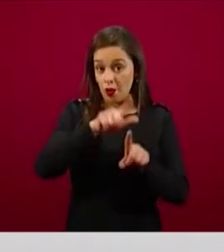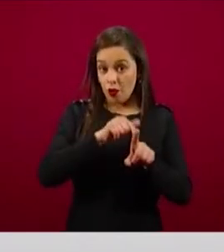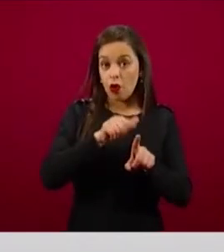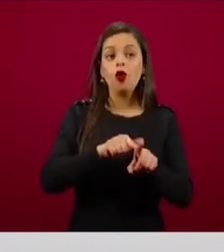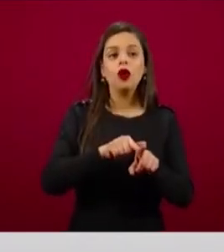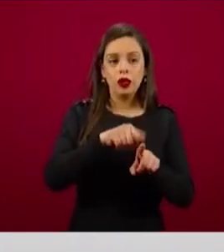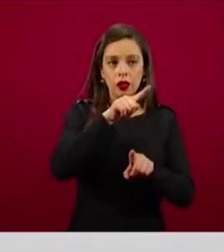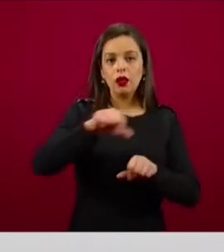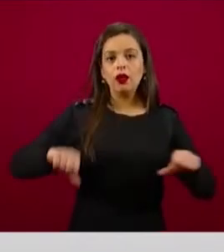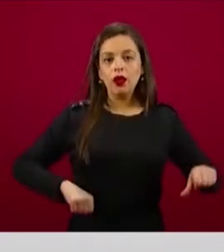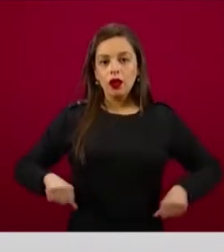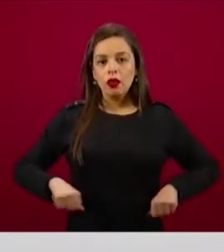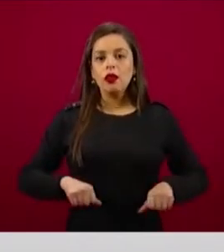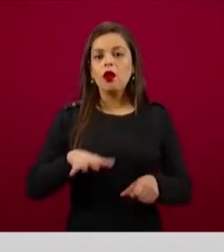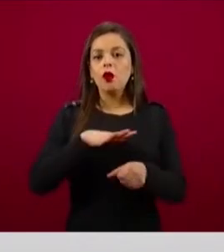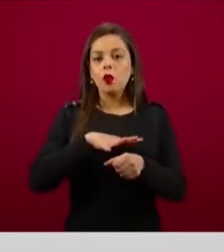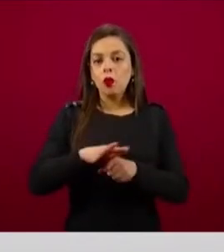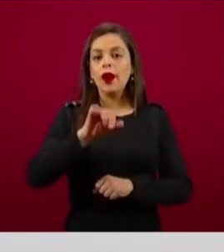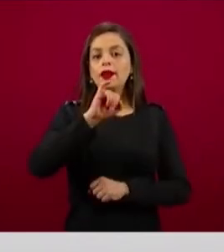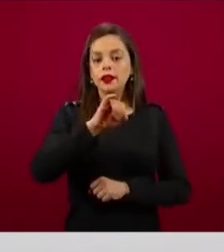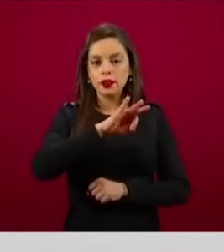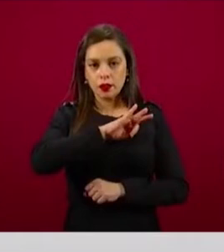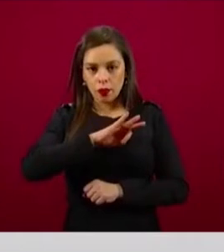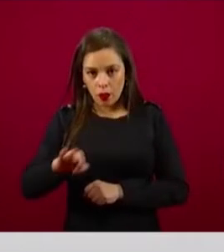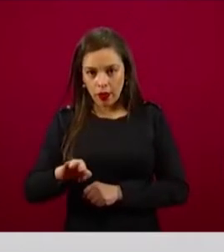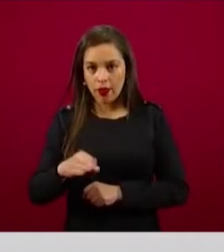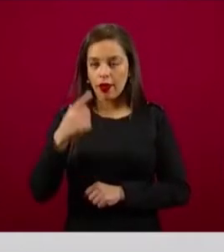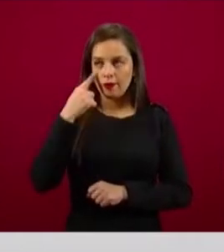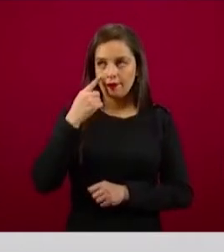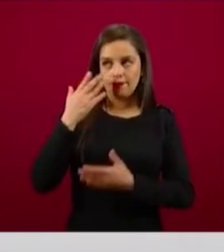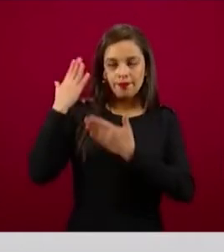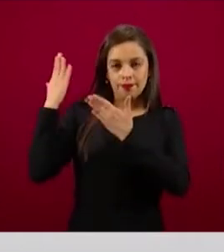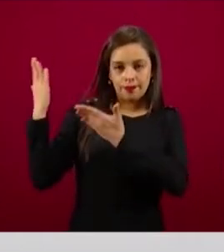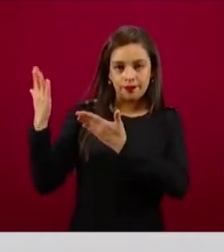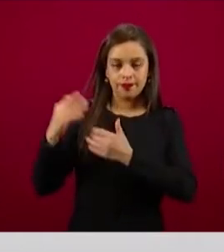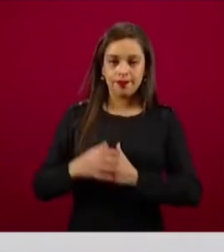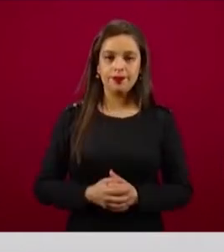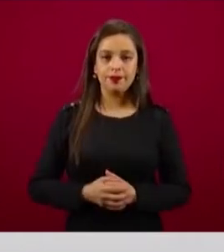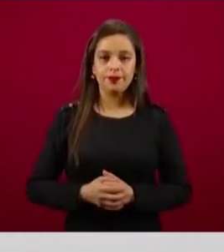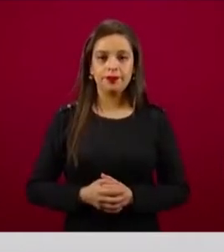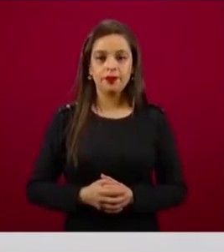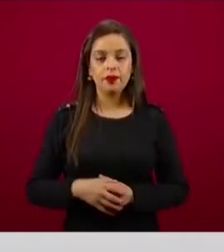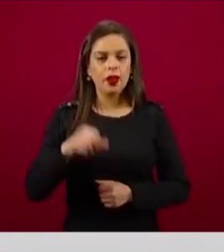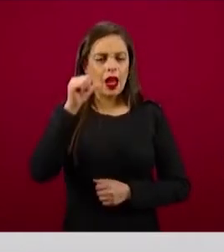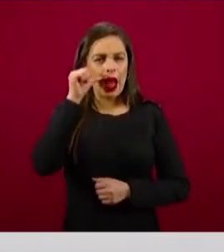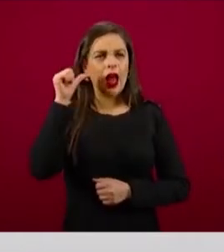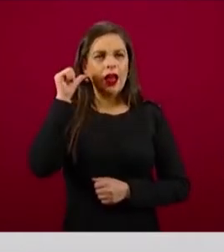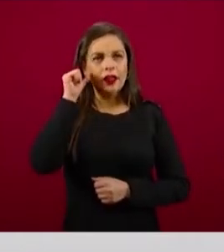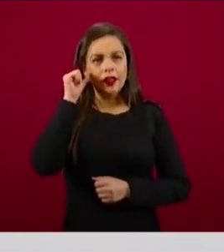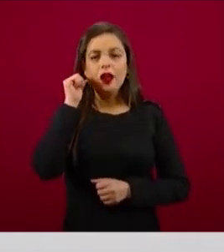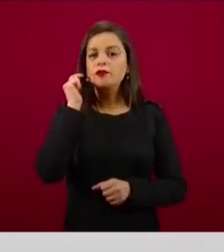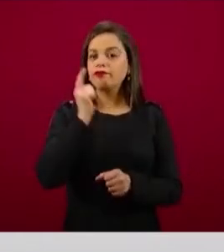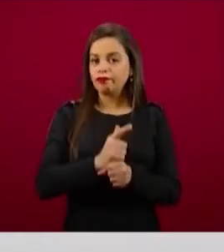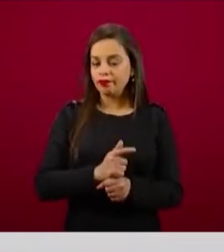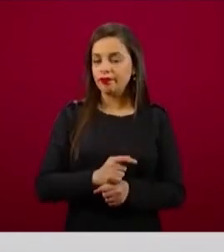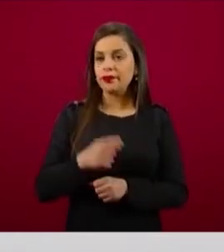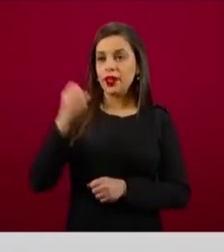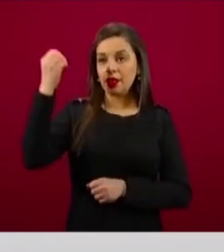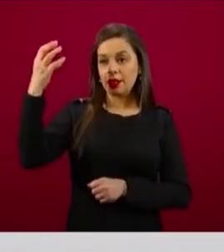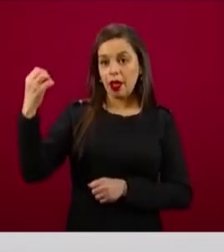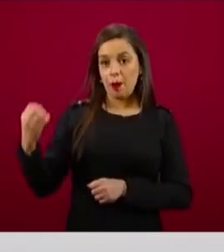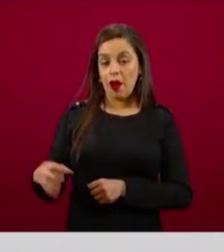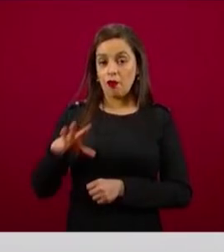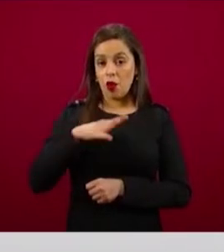en ese estado en particular. Ayer veíamos que si el semáforo, que tiene 4 colores, rojo,